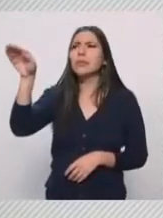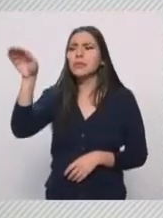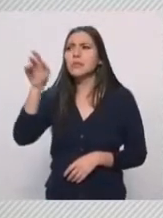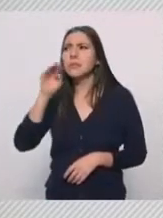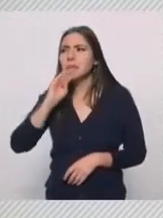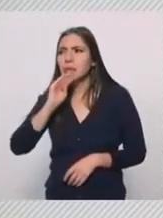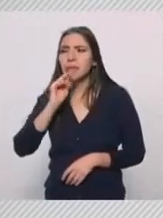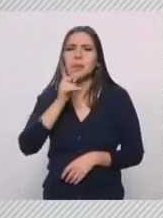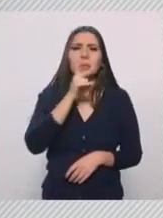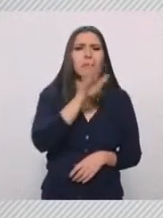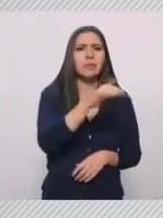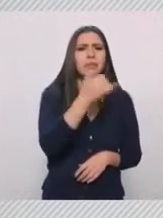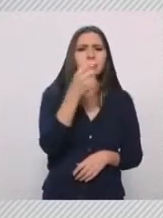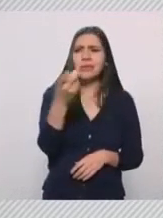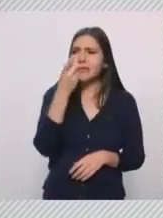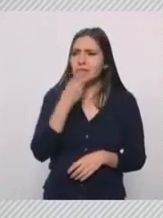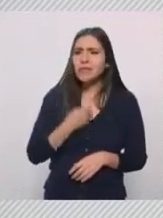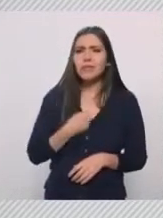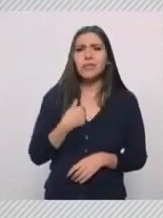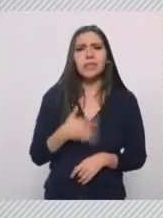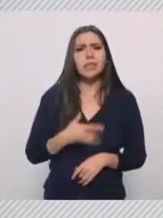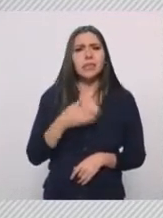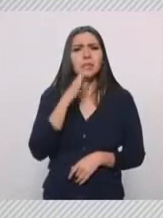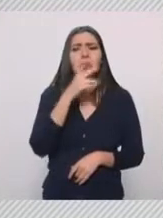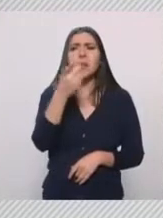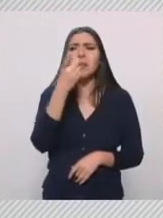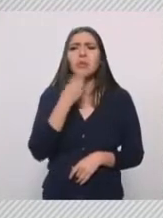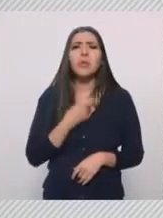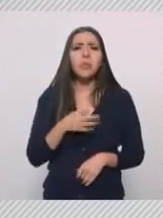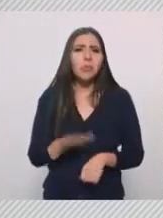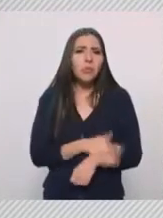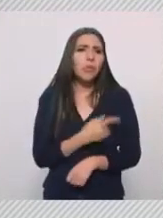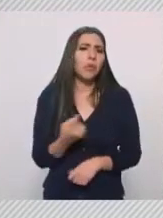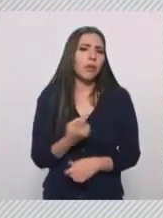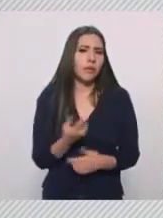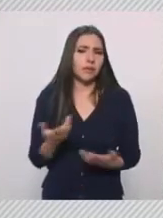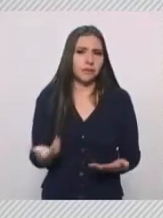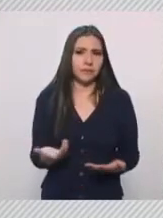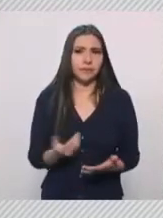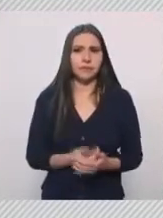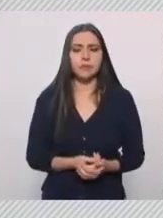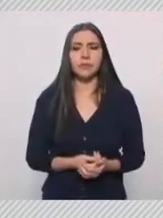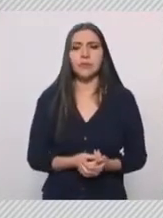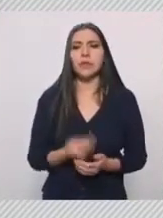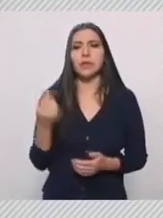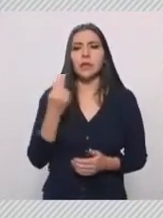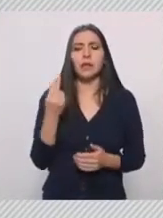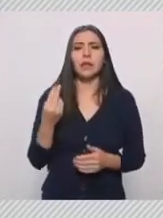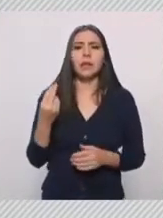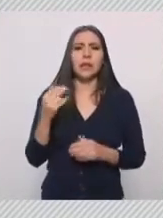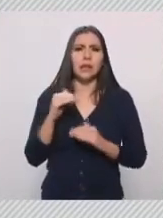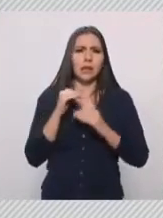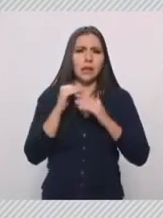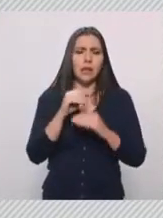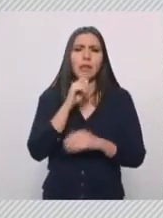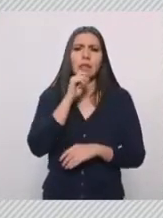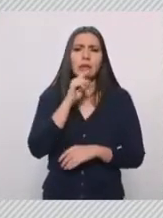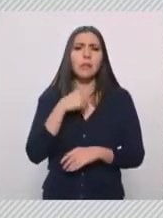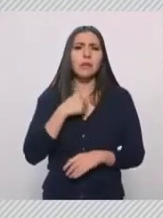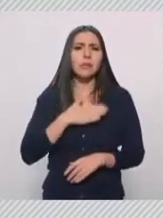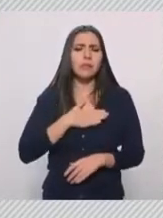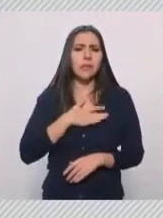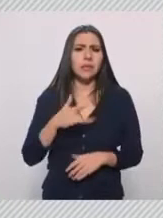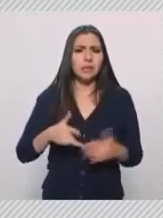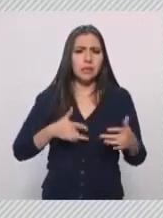me hace sentir mal. ¿Por qué me lo están diciendo? Para poner no solamente límites, sino transmitir nuestro sentir y